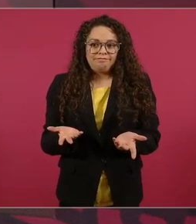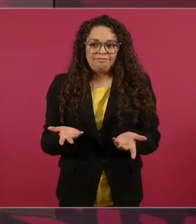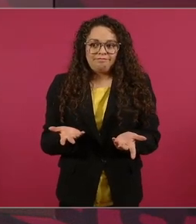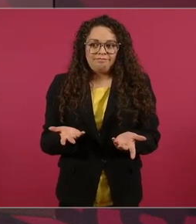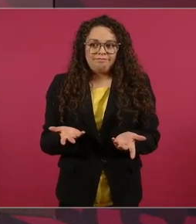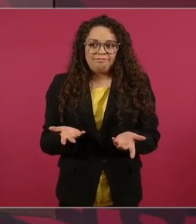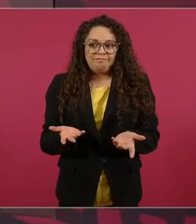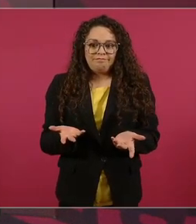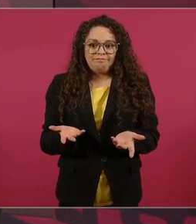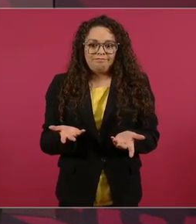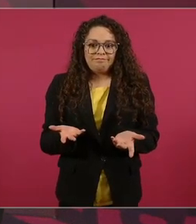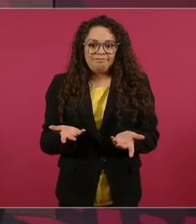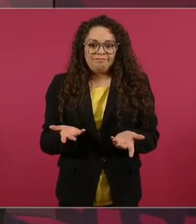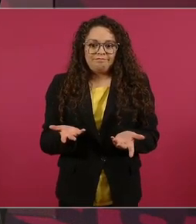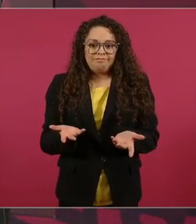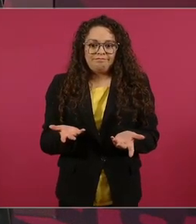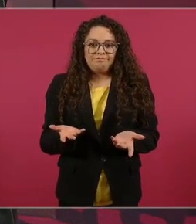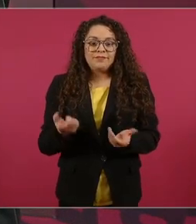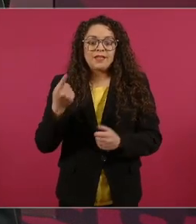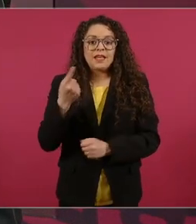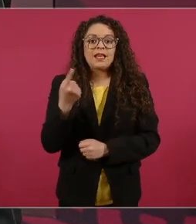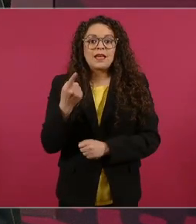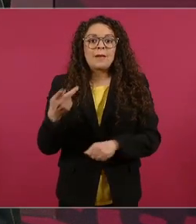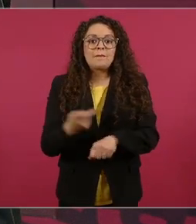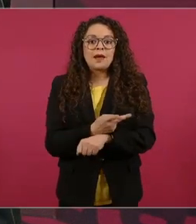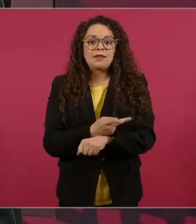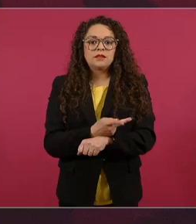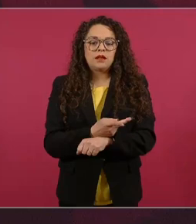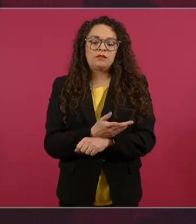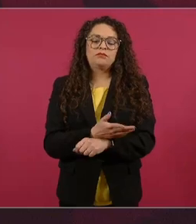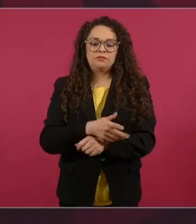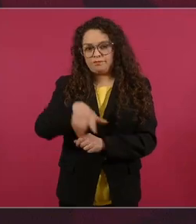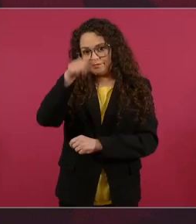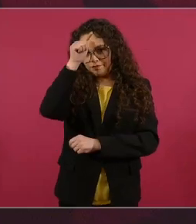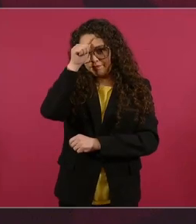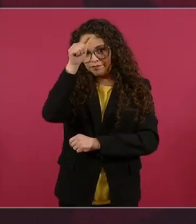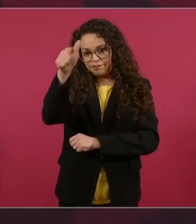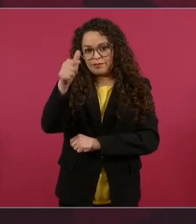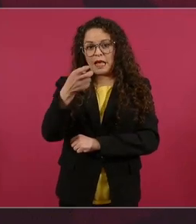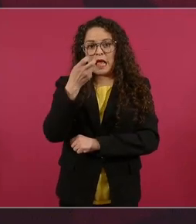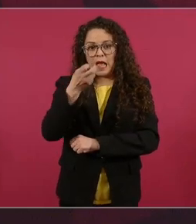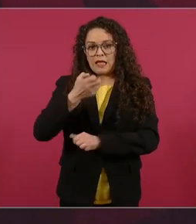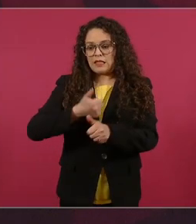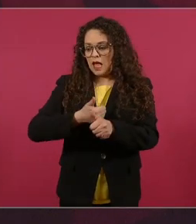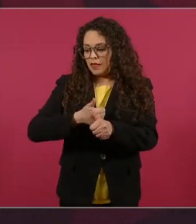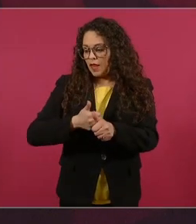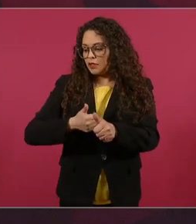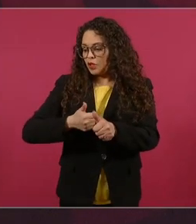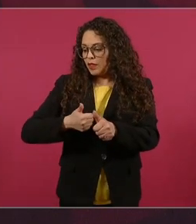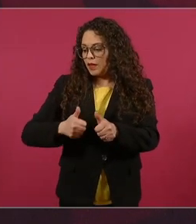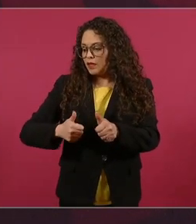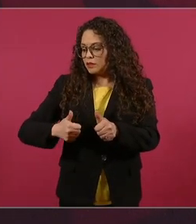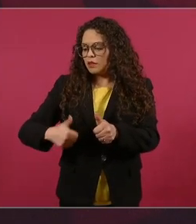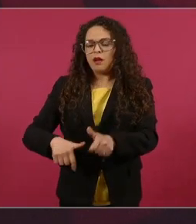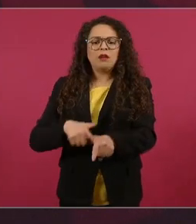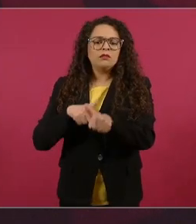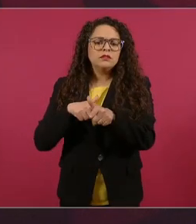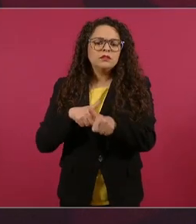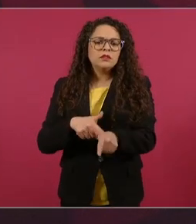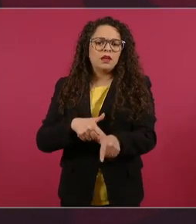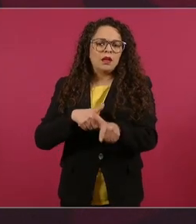pues entonces va a continuar el atraso. Pero eso ya no se va a